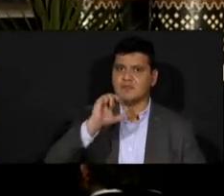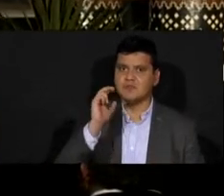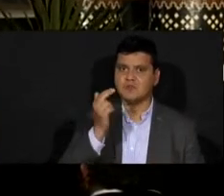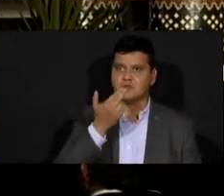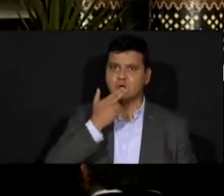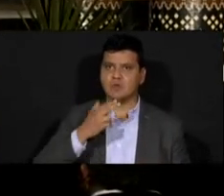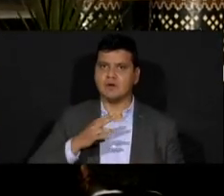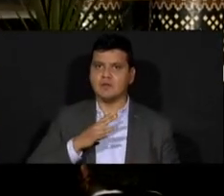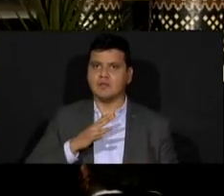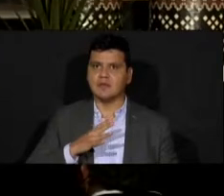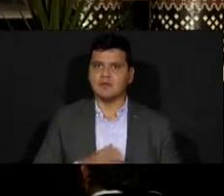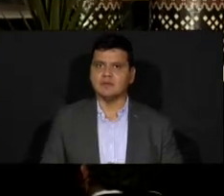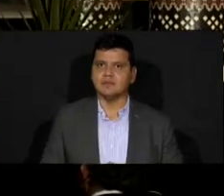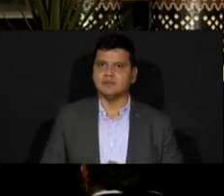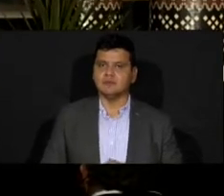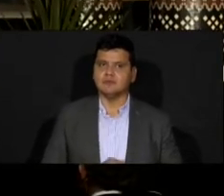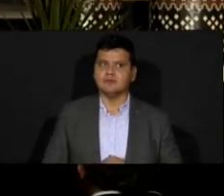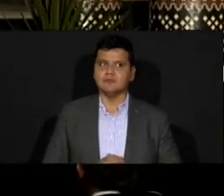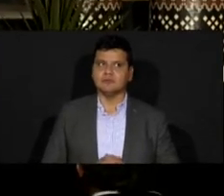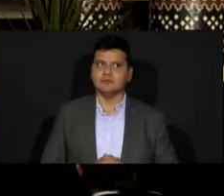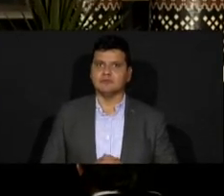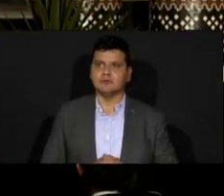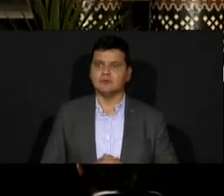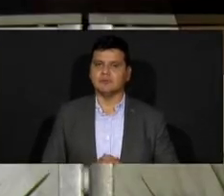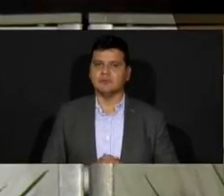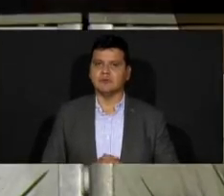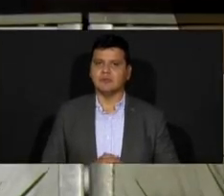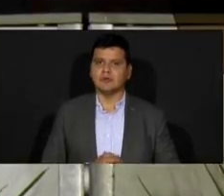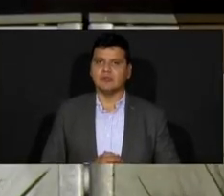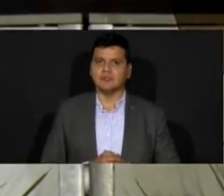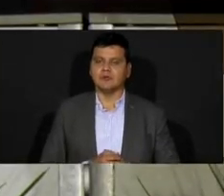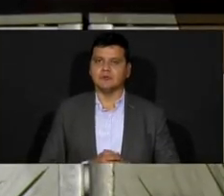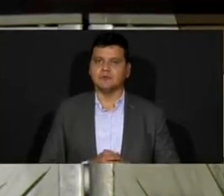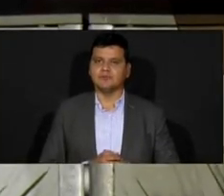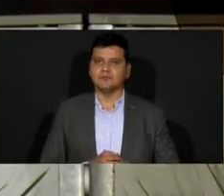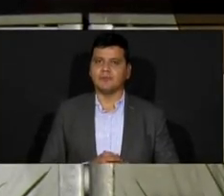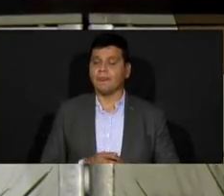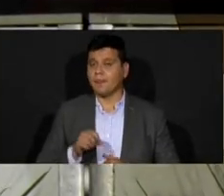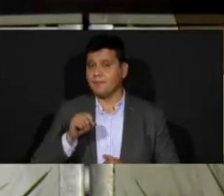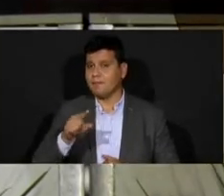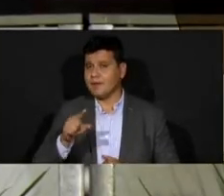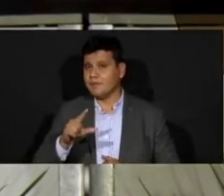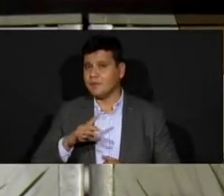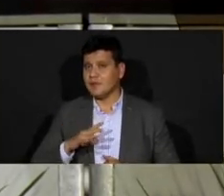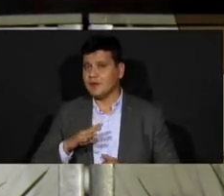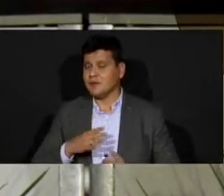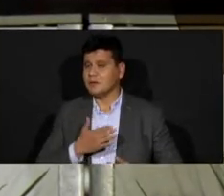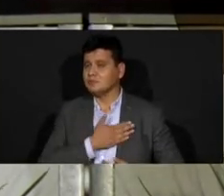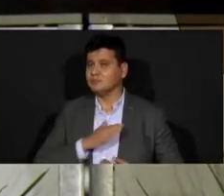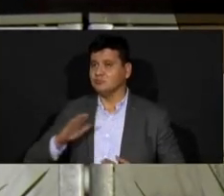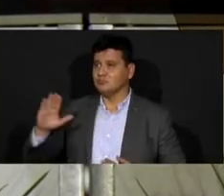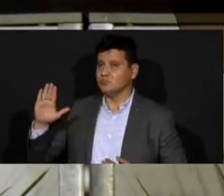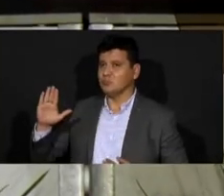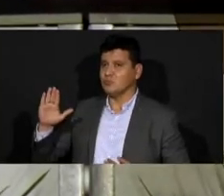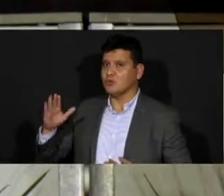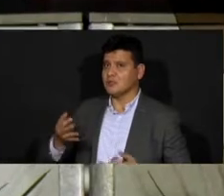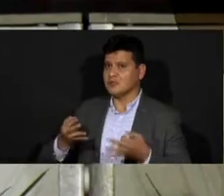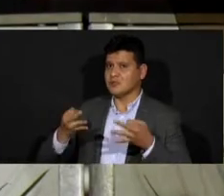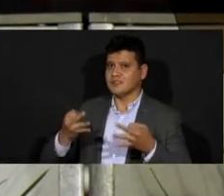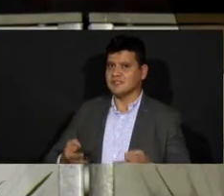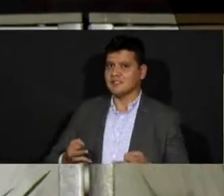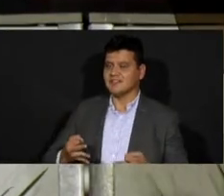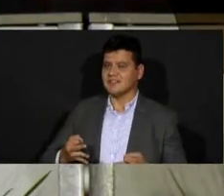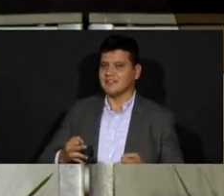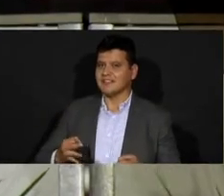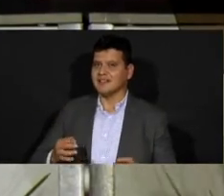Sexto, protesta de ley de la licenciada María Eugenia Campos Galván como gobernadora